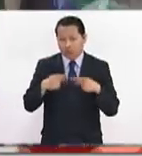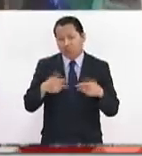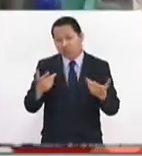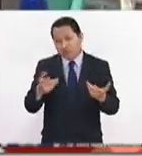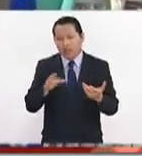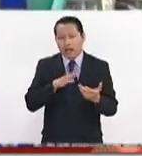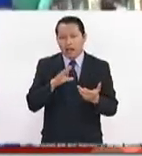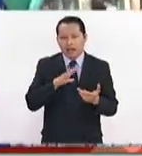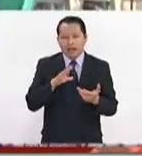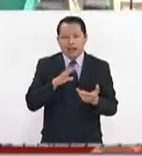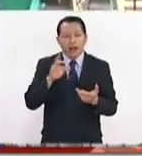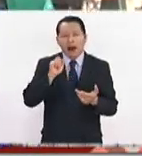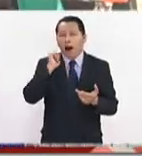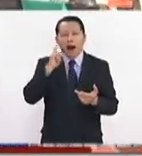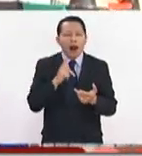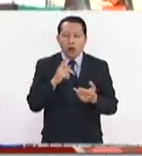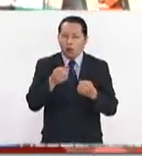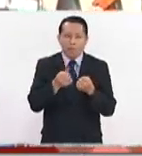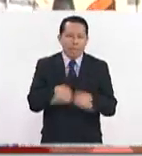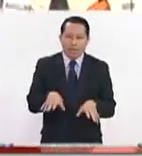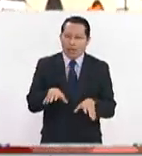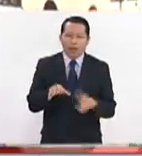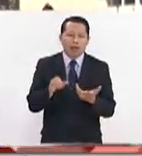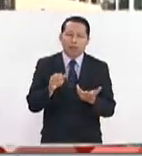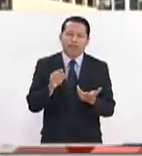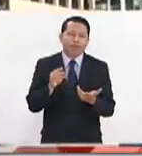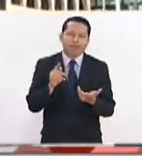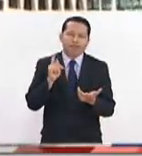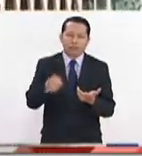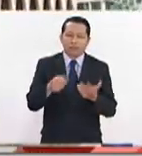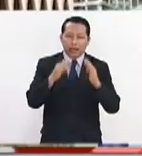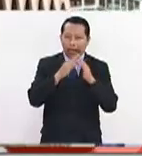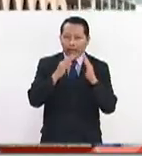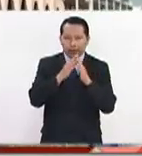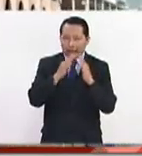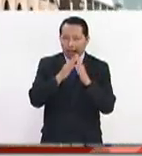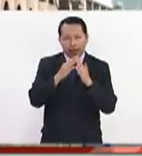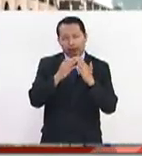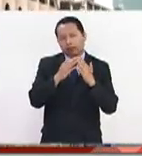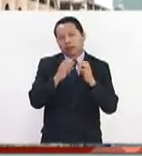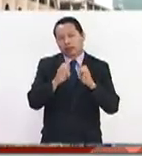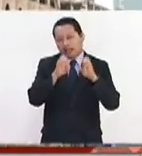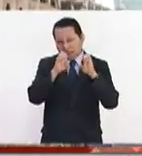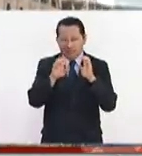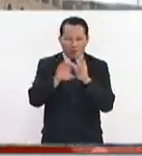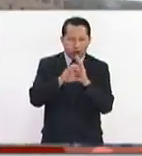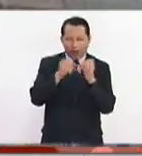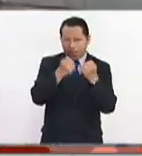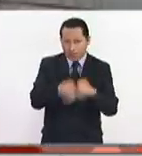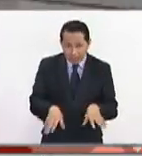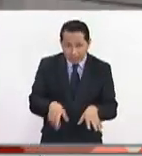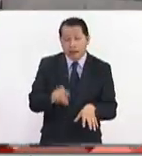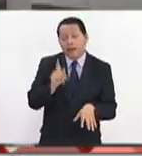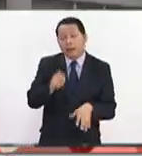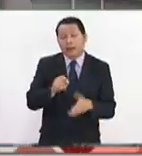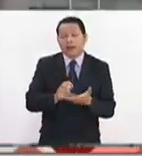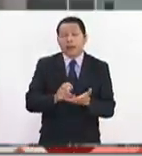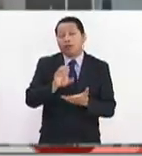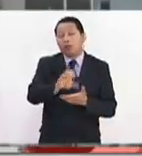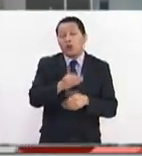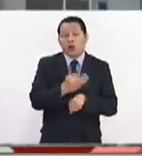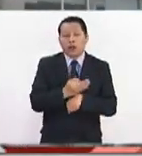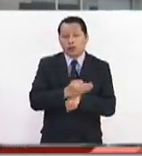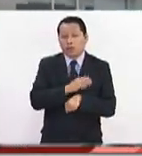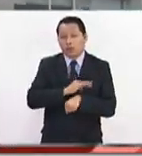digamos, consecuencias en virtud del sismo y se quedaron sin hogar, sin casa, sin habitación, están recibiendo cuando